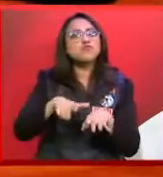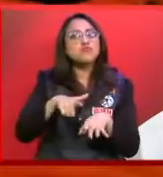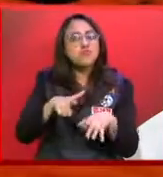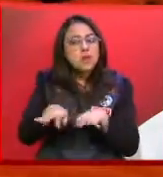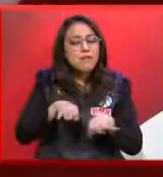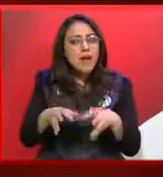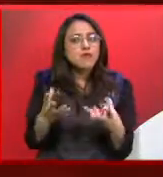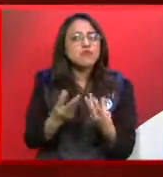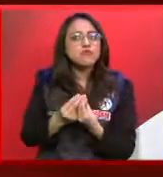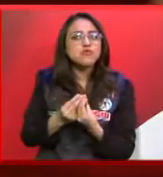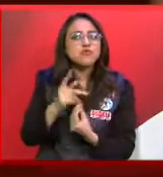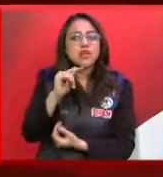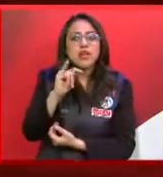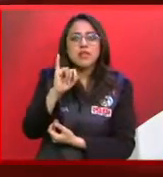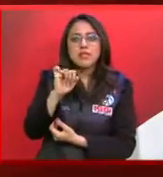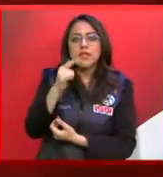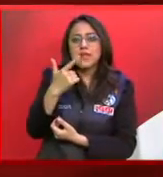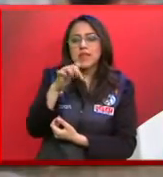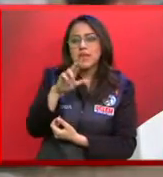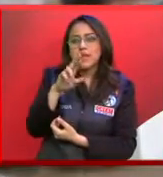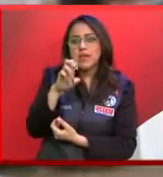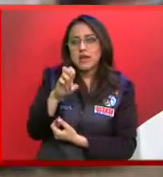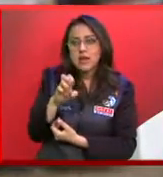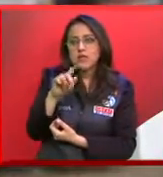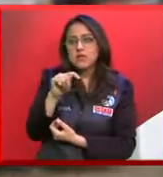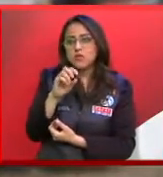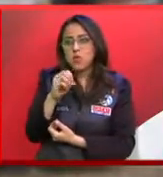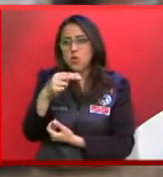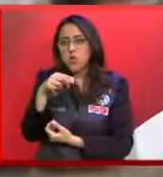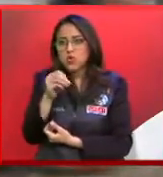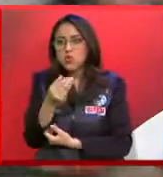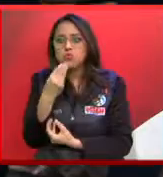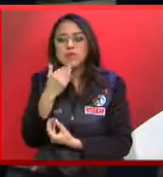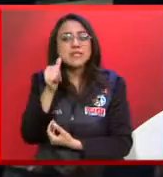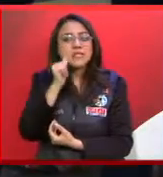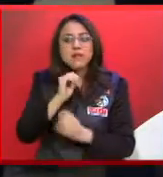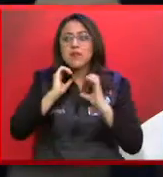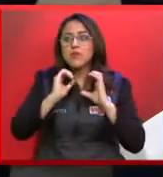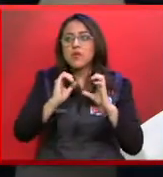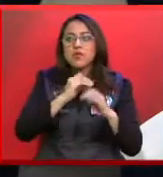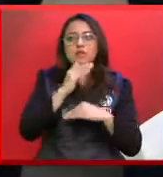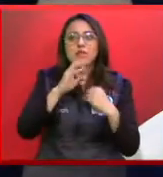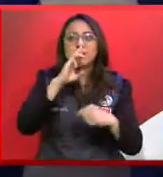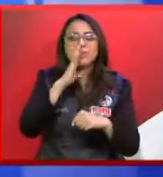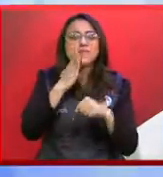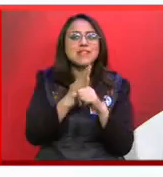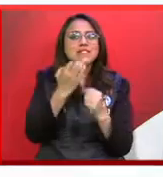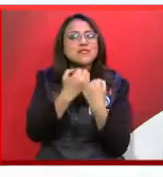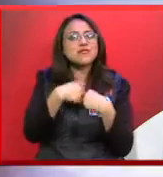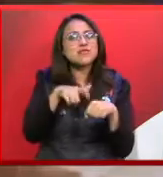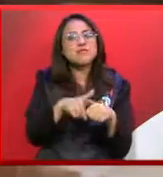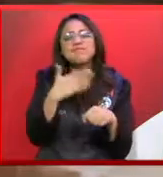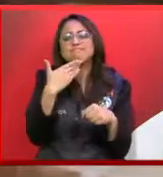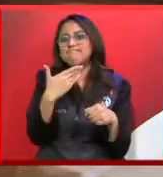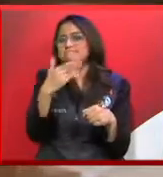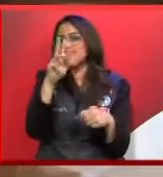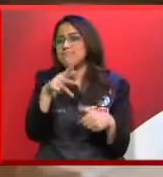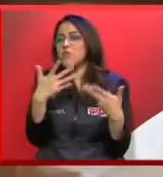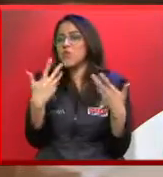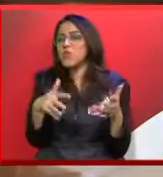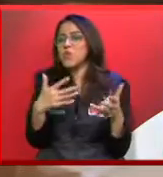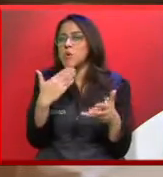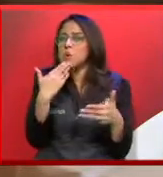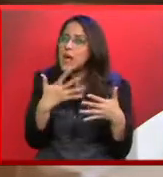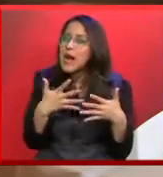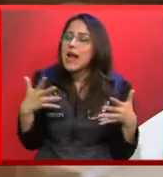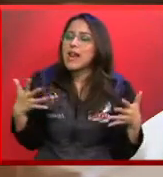tigre Toño, porque aparte de que nos cuida como empleados, pues algo muy importante es que tiene una responsabilidad social destacada